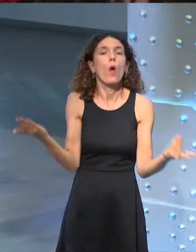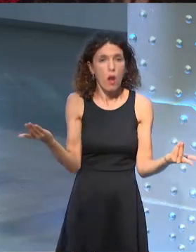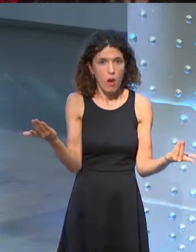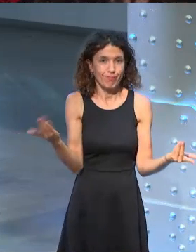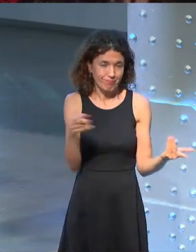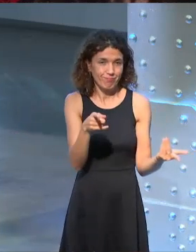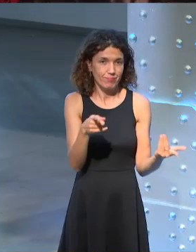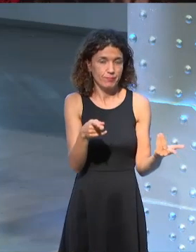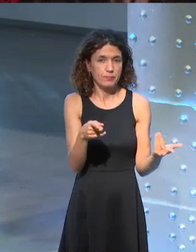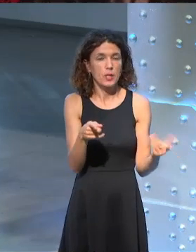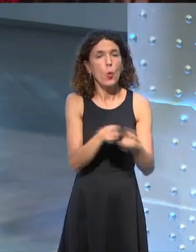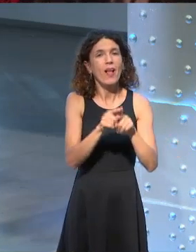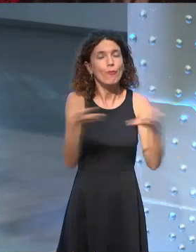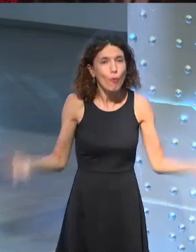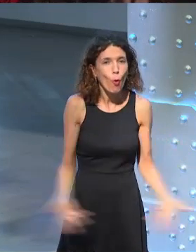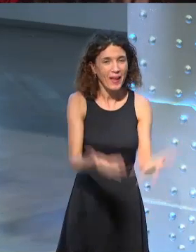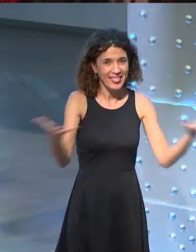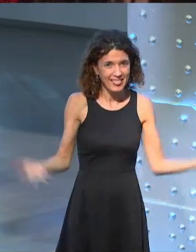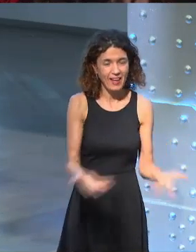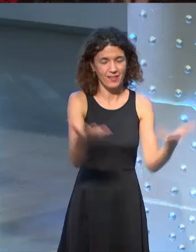ese. Por un lado, fomentar